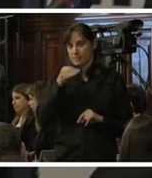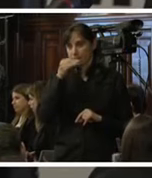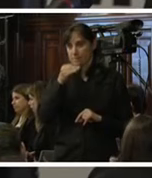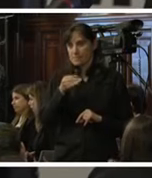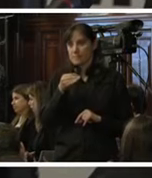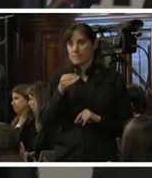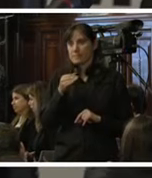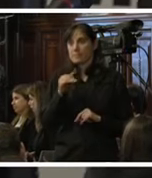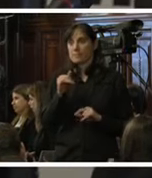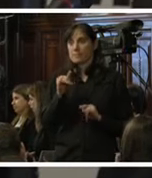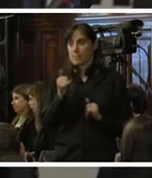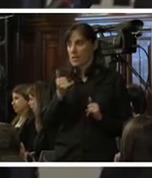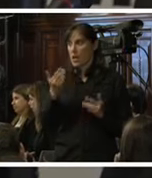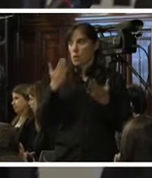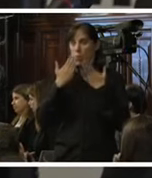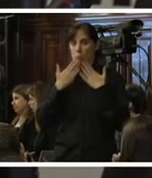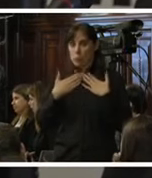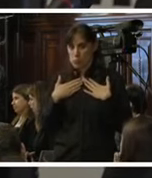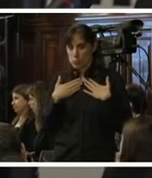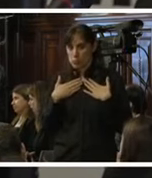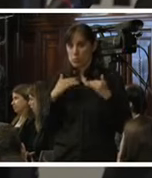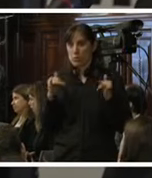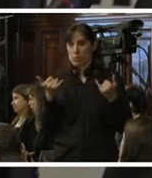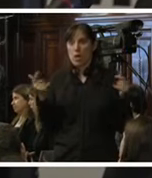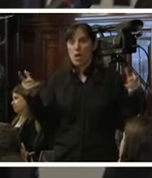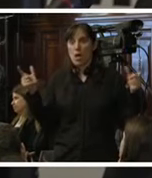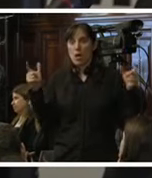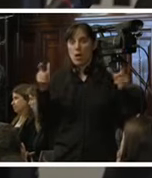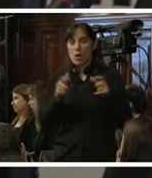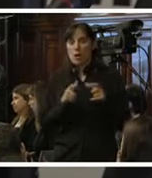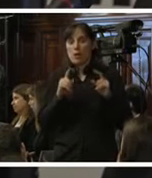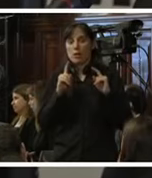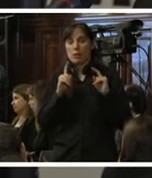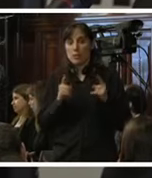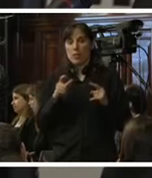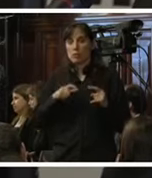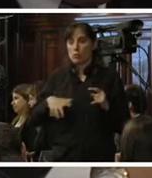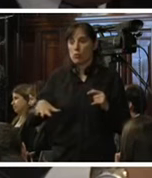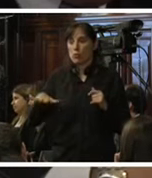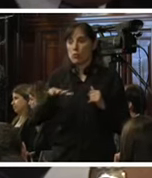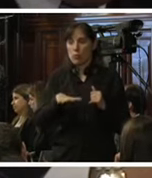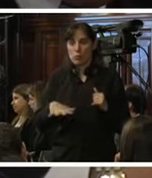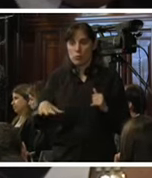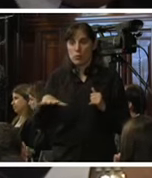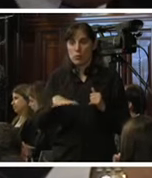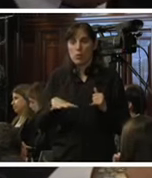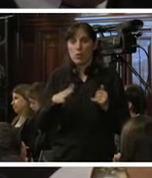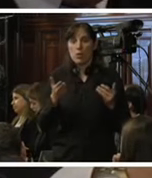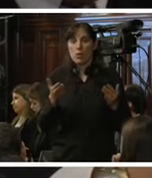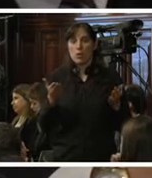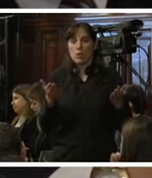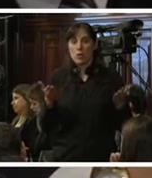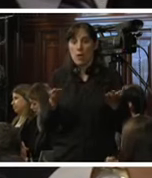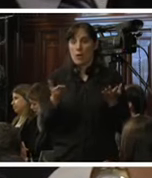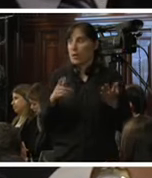su respuesta a las consultas planteadas por la Comisión y también por la sociedad civil, manifestar a la sociedad